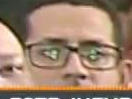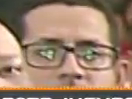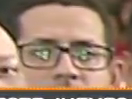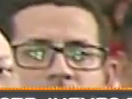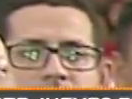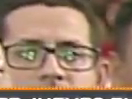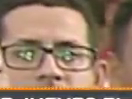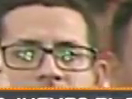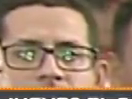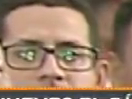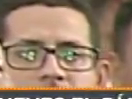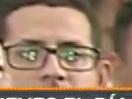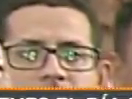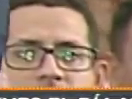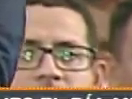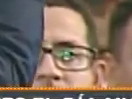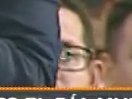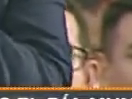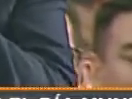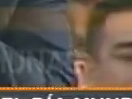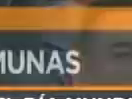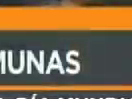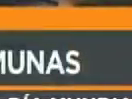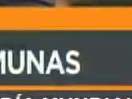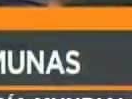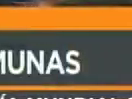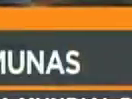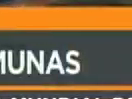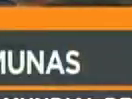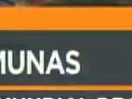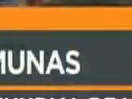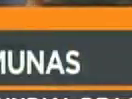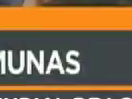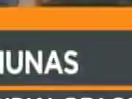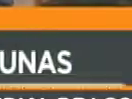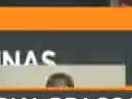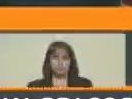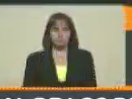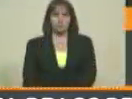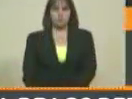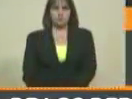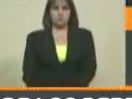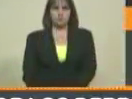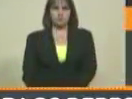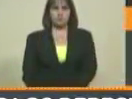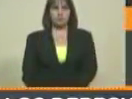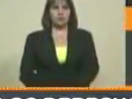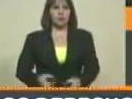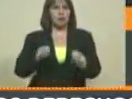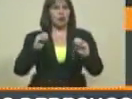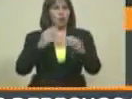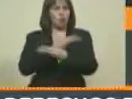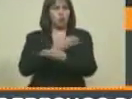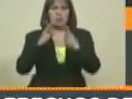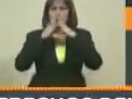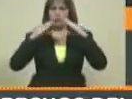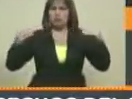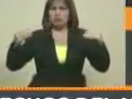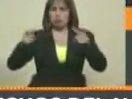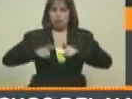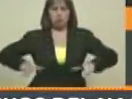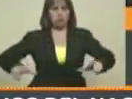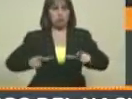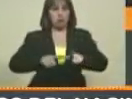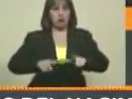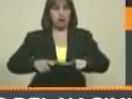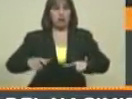nuestros líderes, nos ha demostrado a nosotros demostrar en la calle, en la OEA, en Naciones Unidas y en todas partes que el imperialismo es